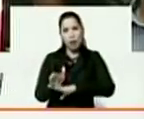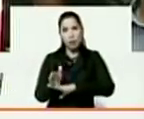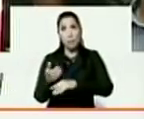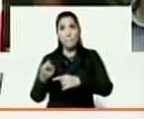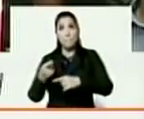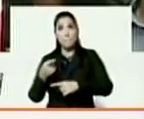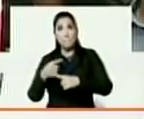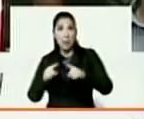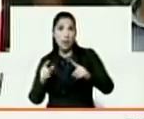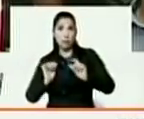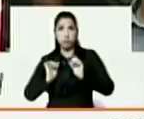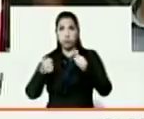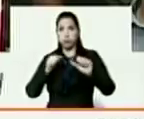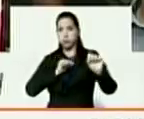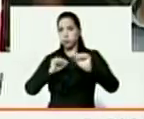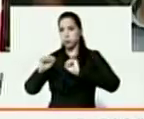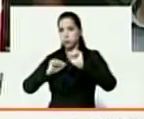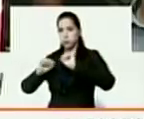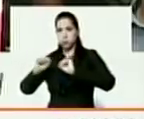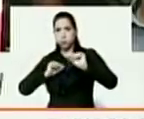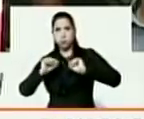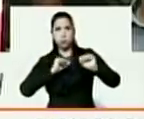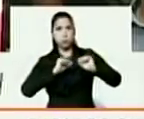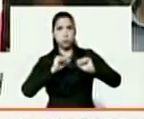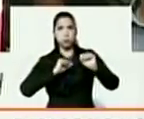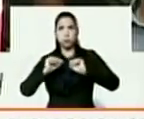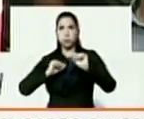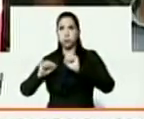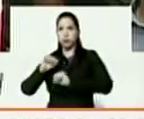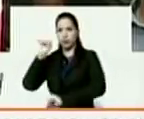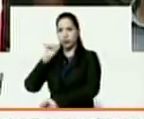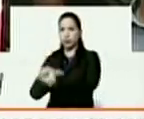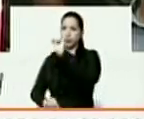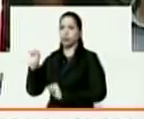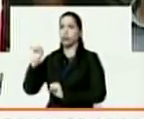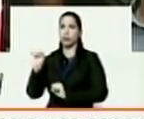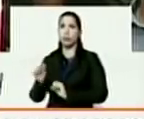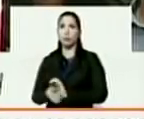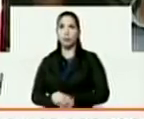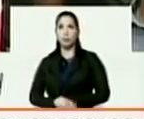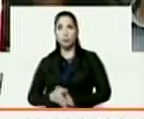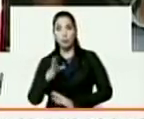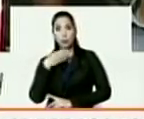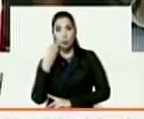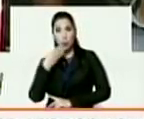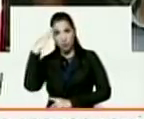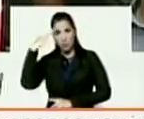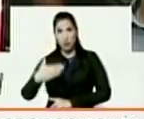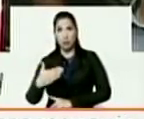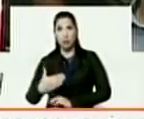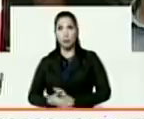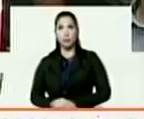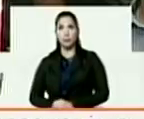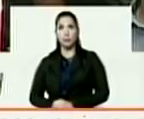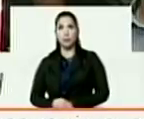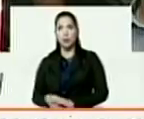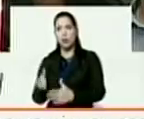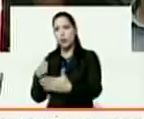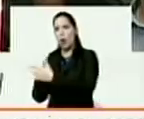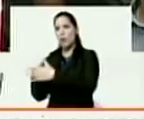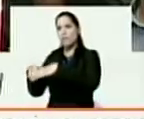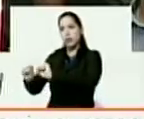se inició el movimiento rebelde de jóvenes militares contra el